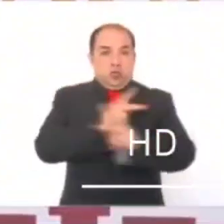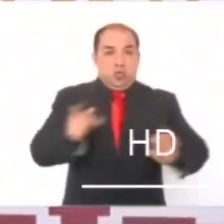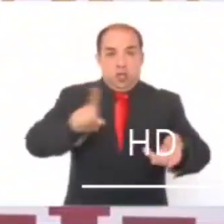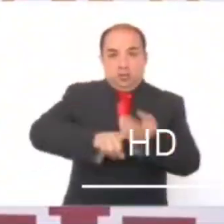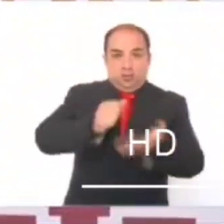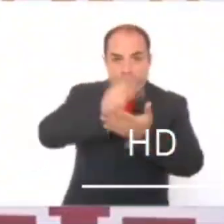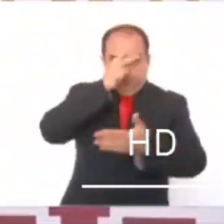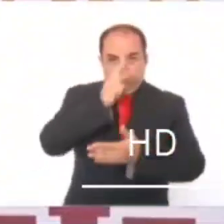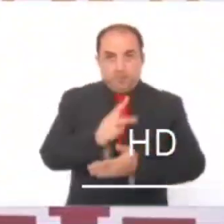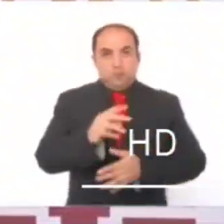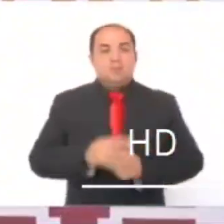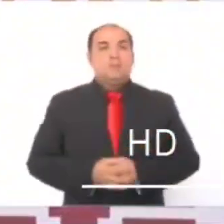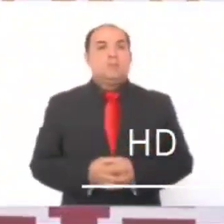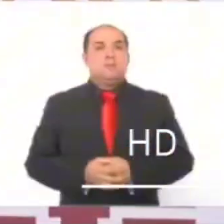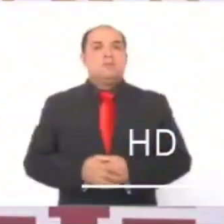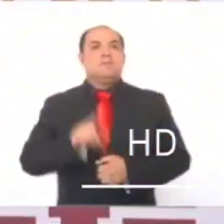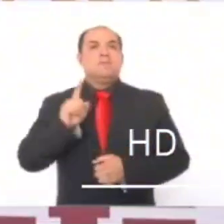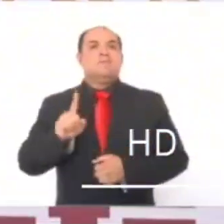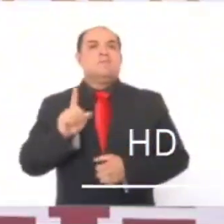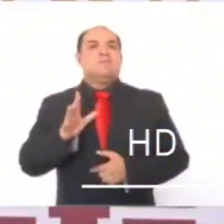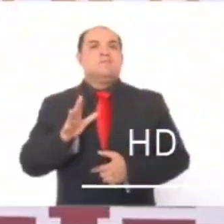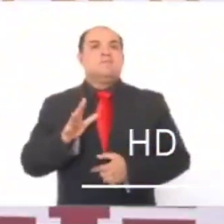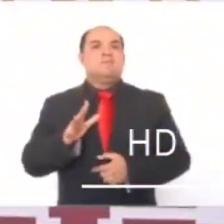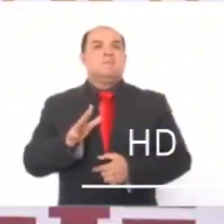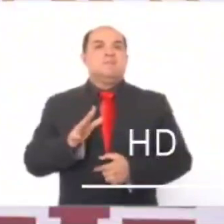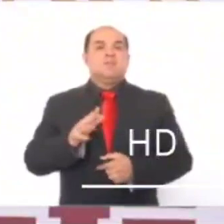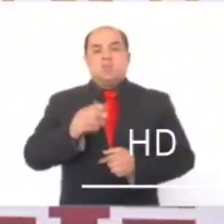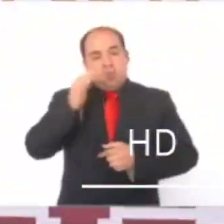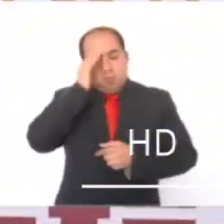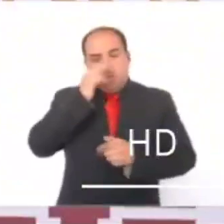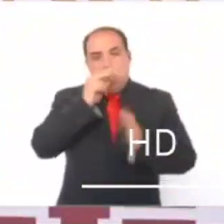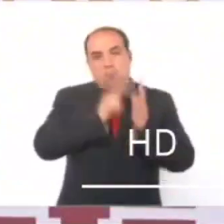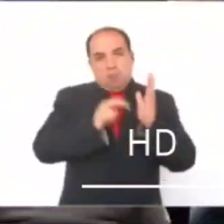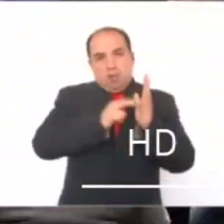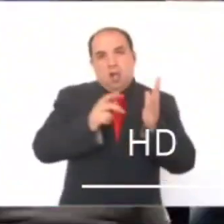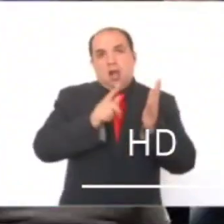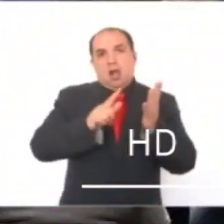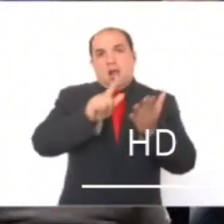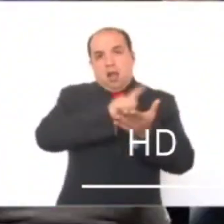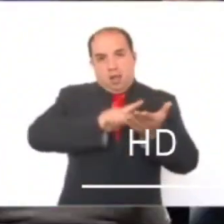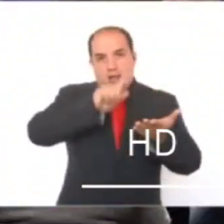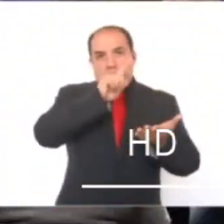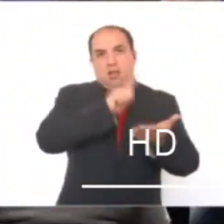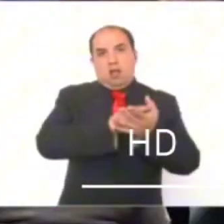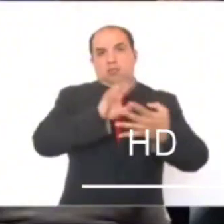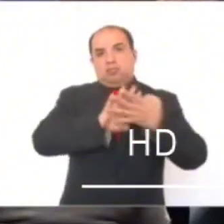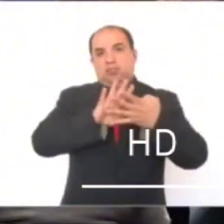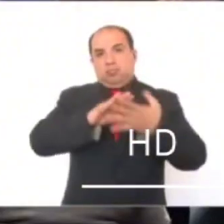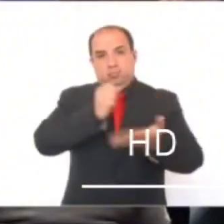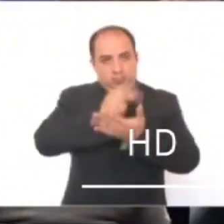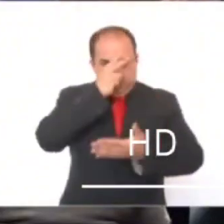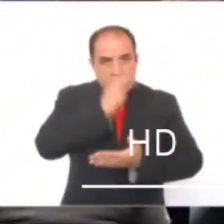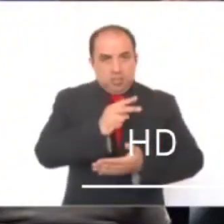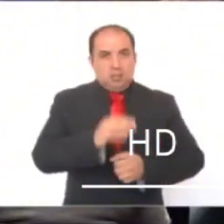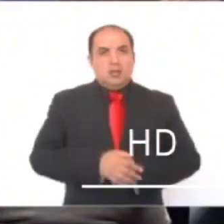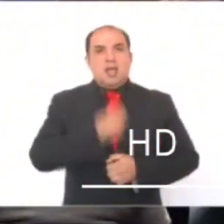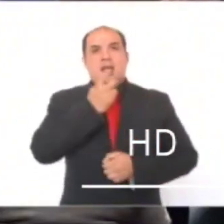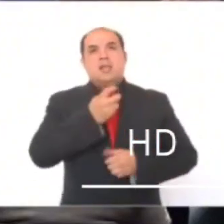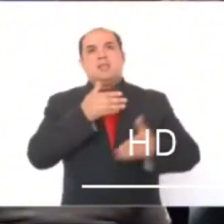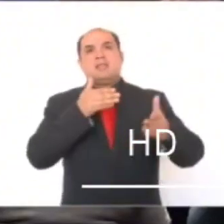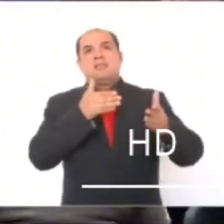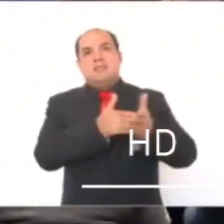la Ciudad de México, y no se contemplara la reforma al Código Penal de la Ciudad de México. Era